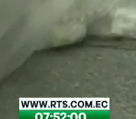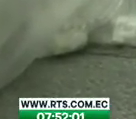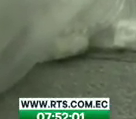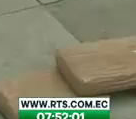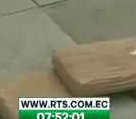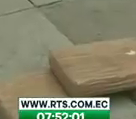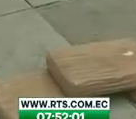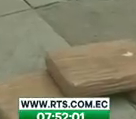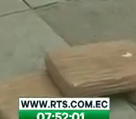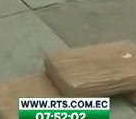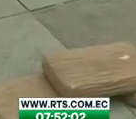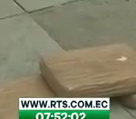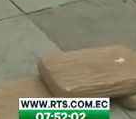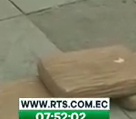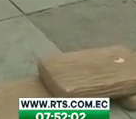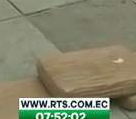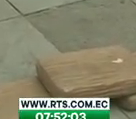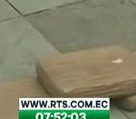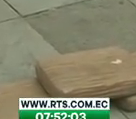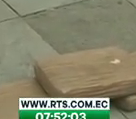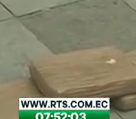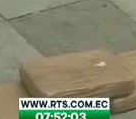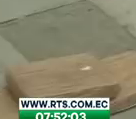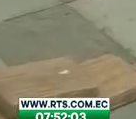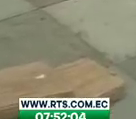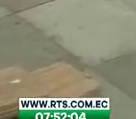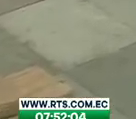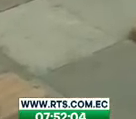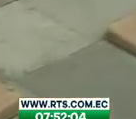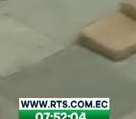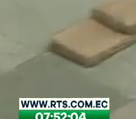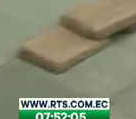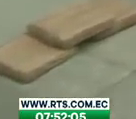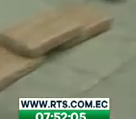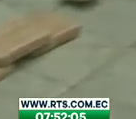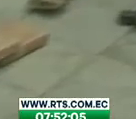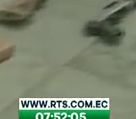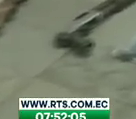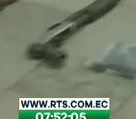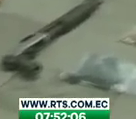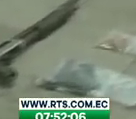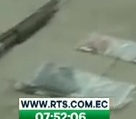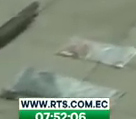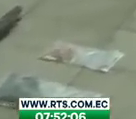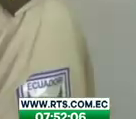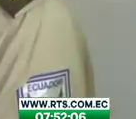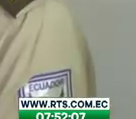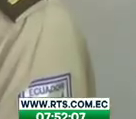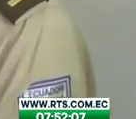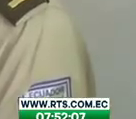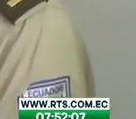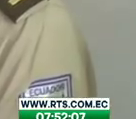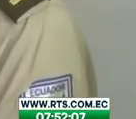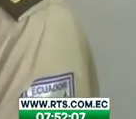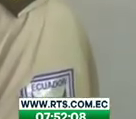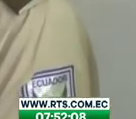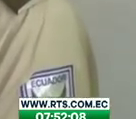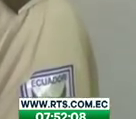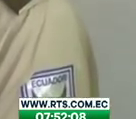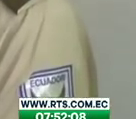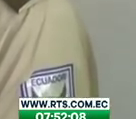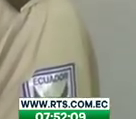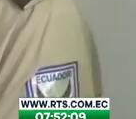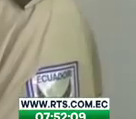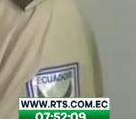era acopiada en una finca del cantón Isidro Ayora, en la provincia del Guayas. Para luego, de acuerdo a los